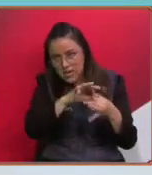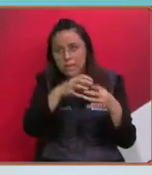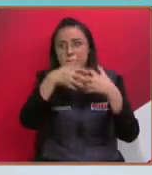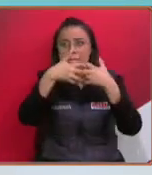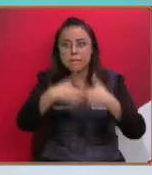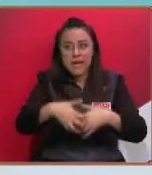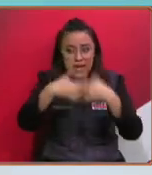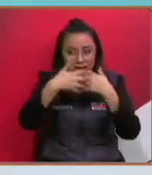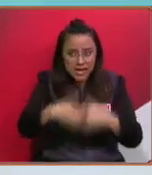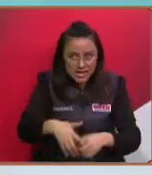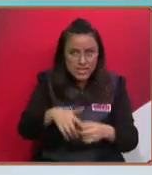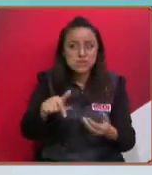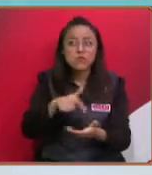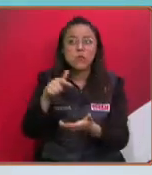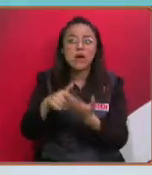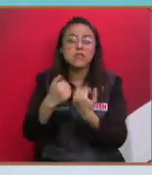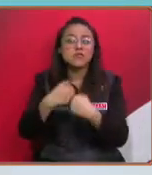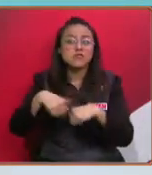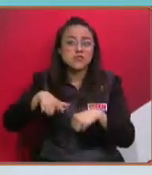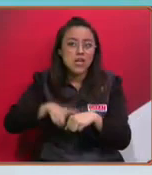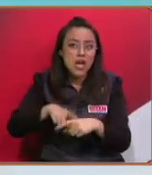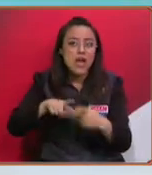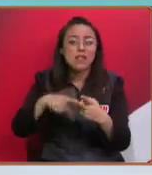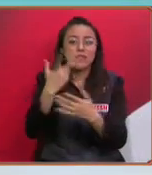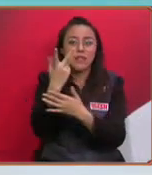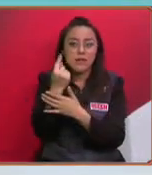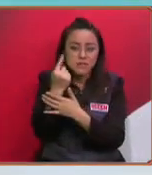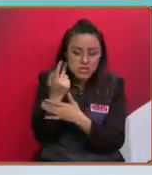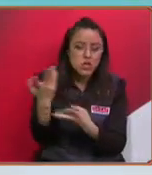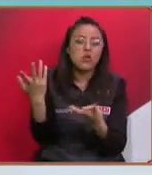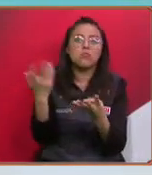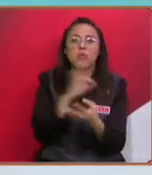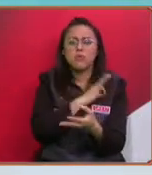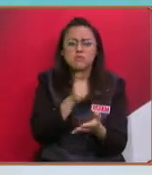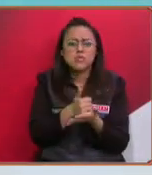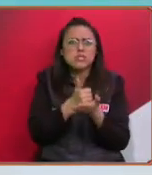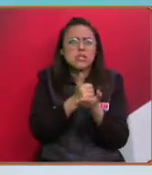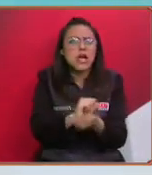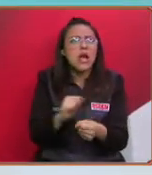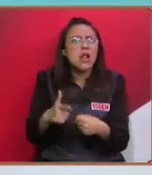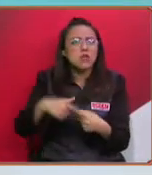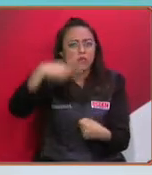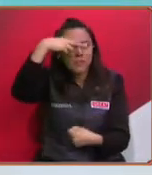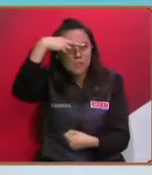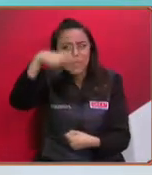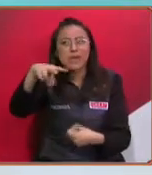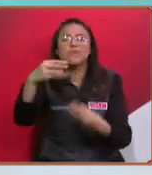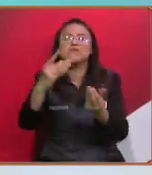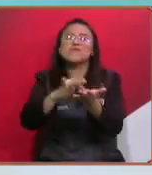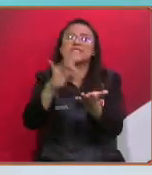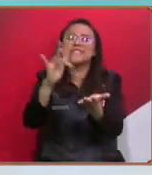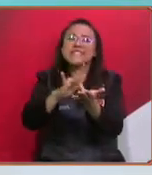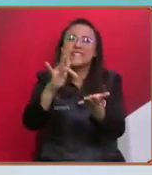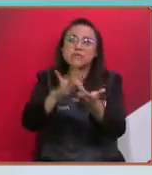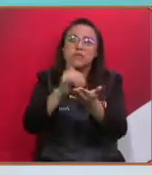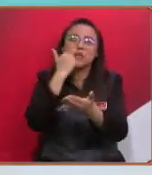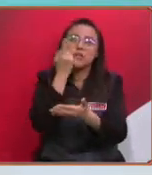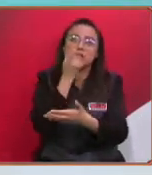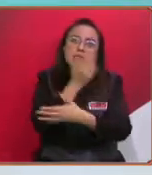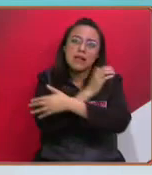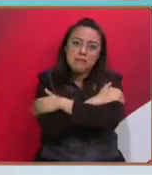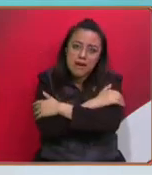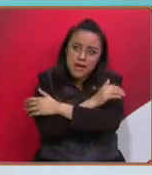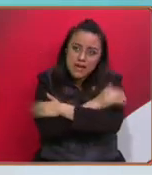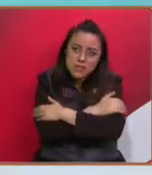empresas, áreas sociales, televisora, podemos hacer algo por México. Mil gracias. Por favor, lleva un